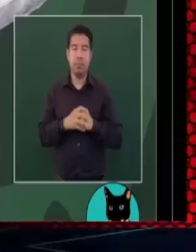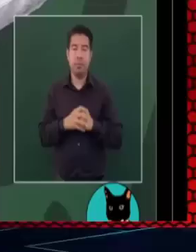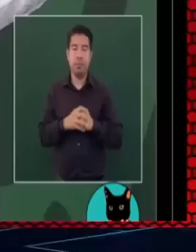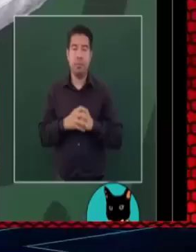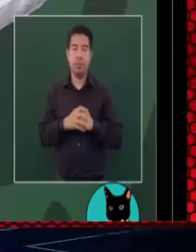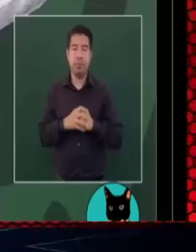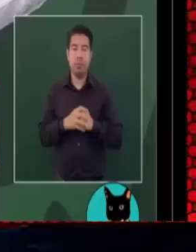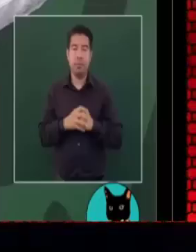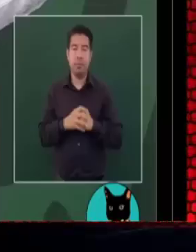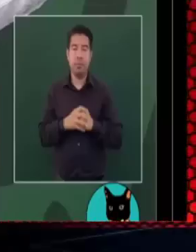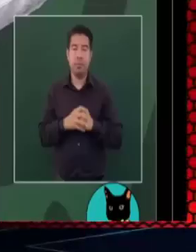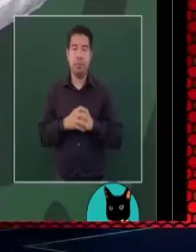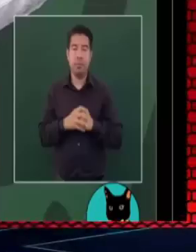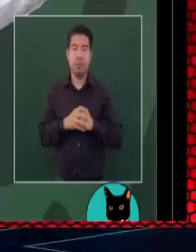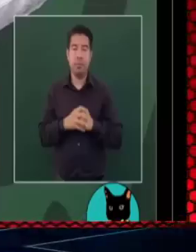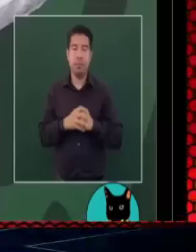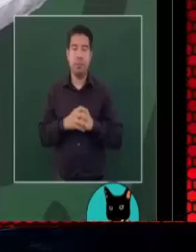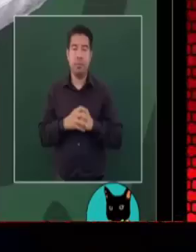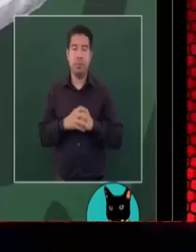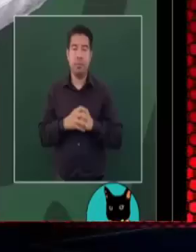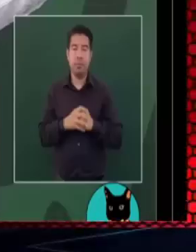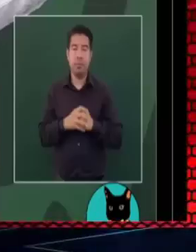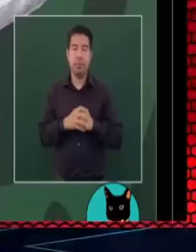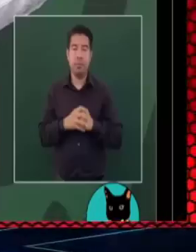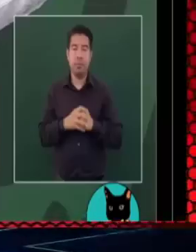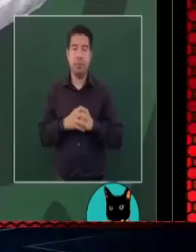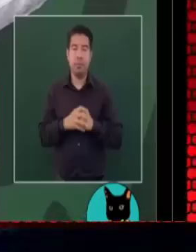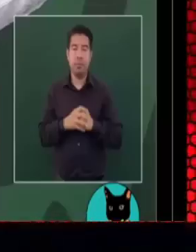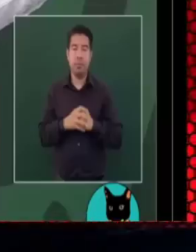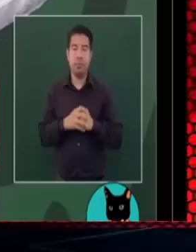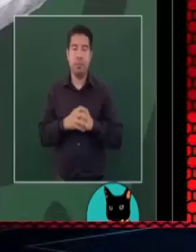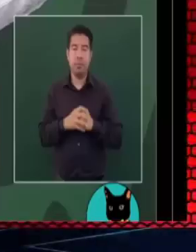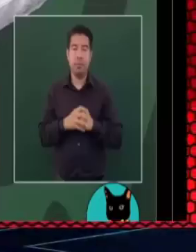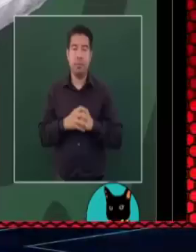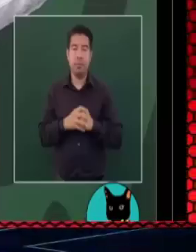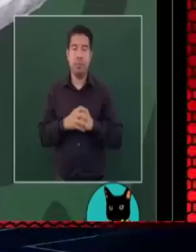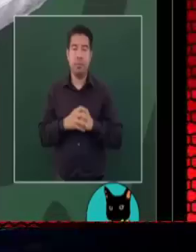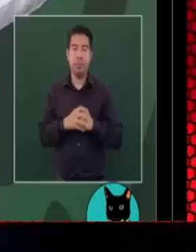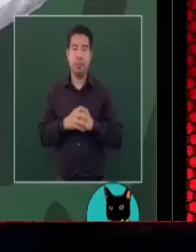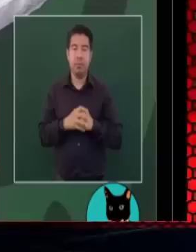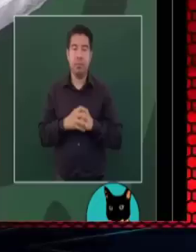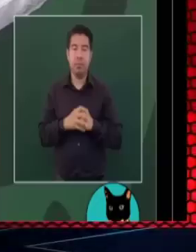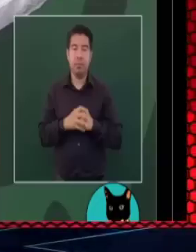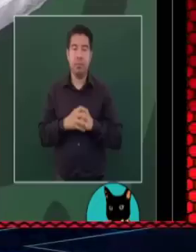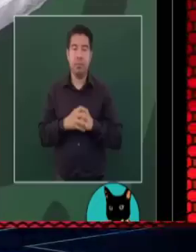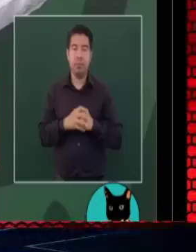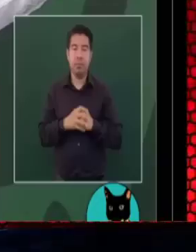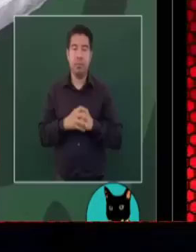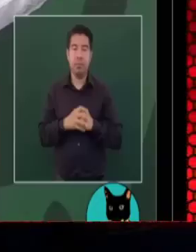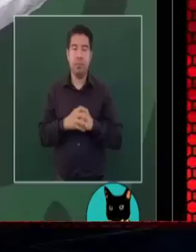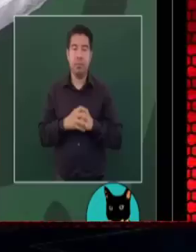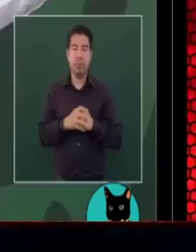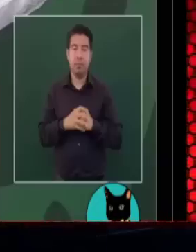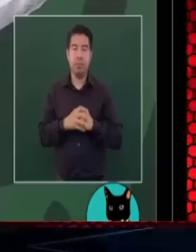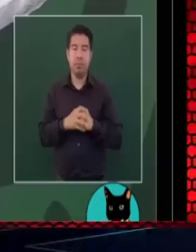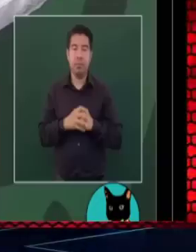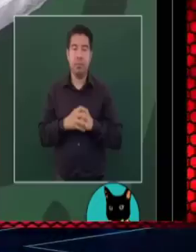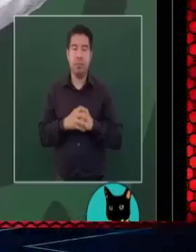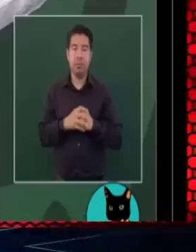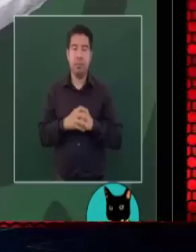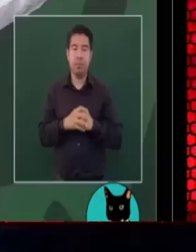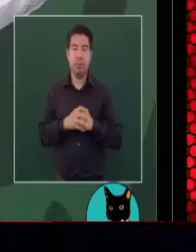Corte han echado para atrás las modificaciones que han